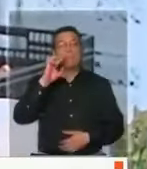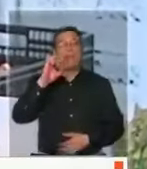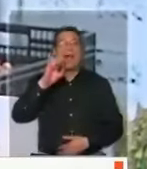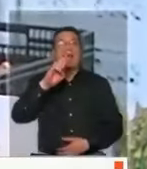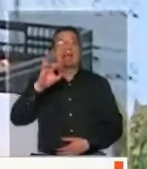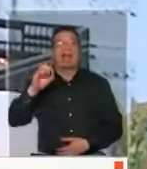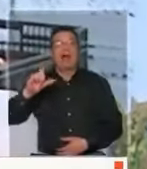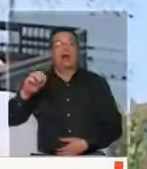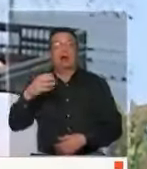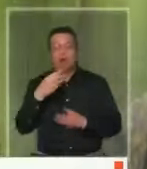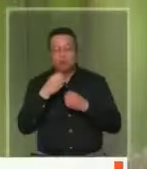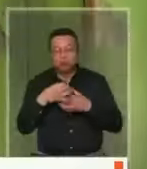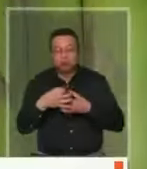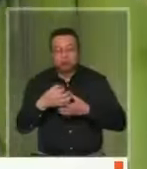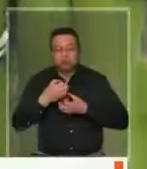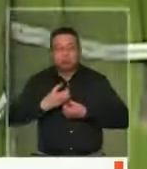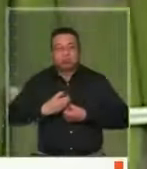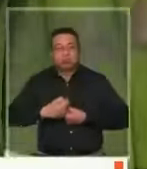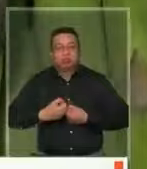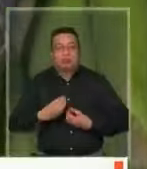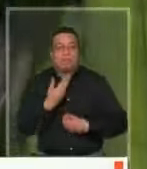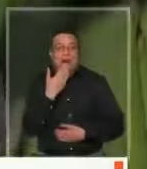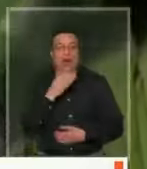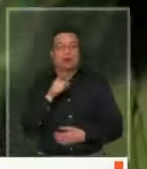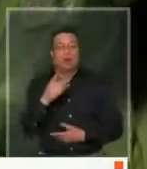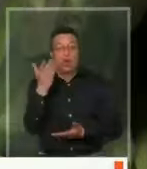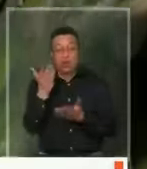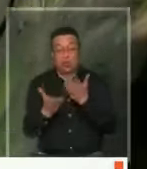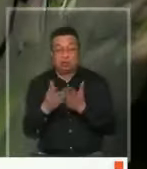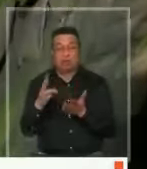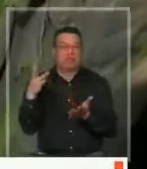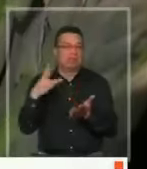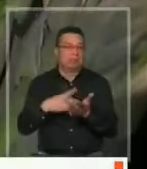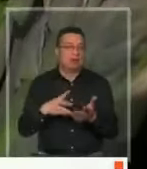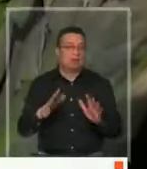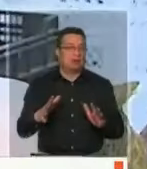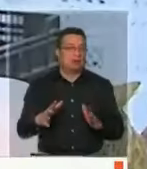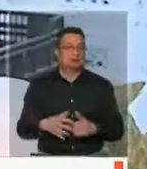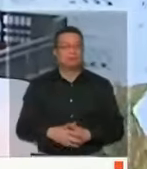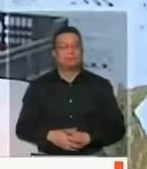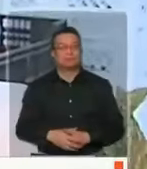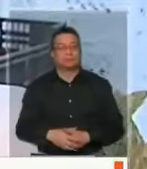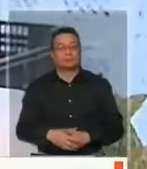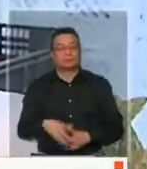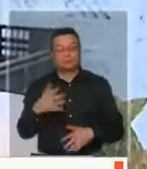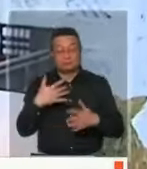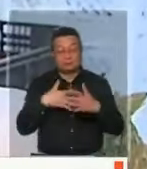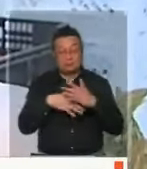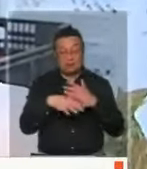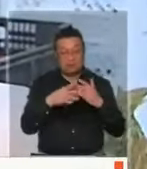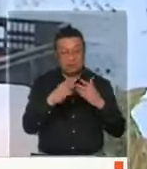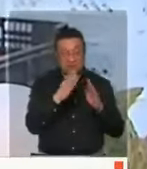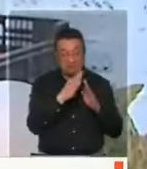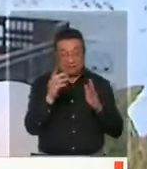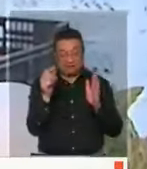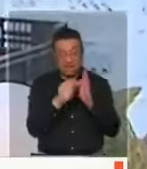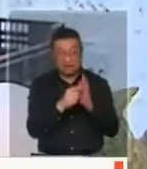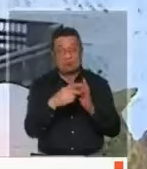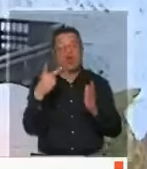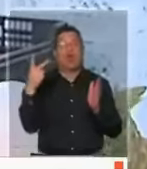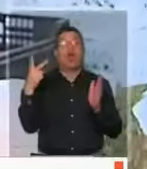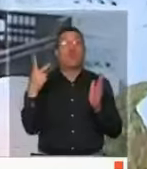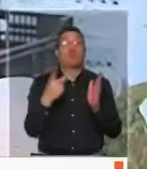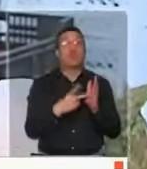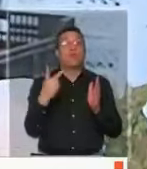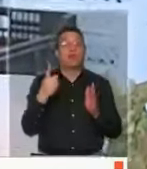más gordito, le digo yo. La mayoría vende el kilo a 3.000 pesos. Por la quincena para arriba, a 2.000 te salí